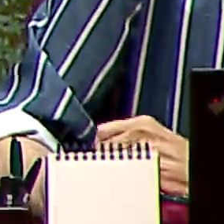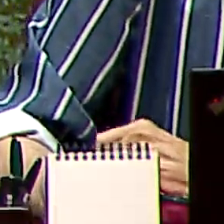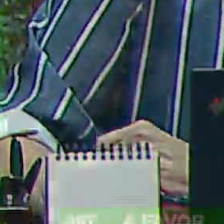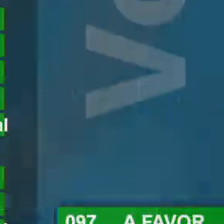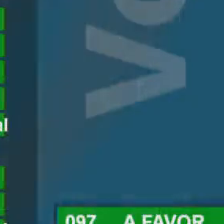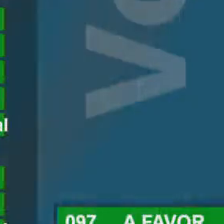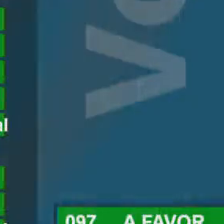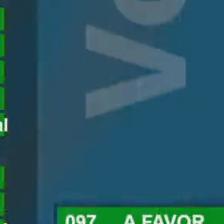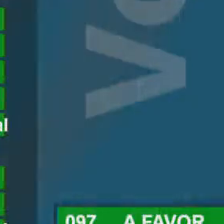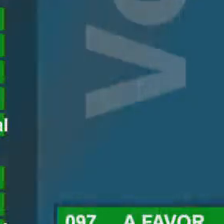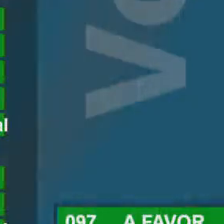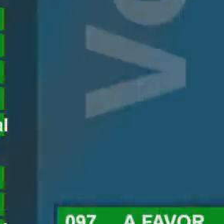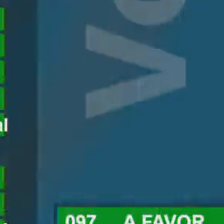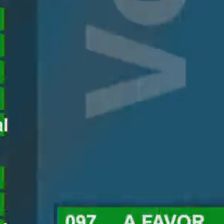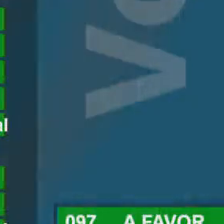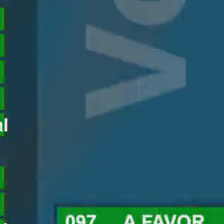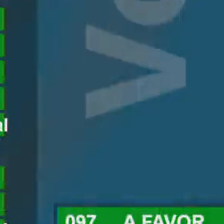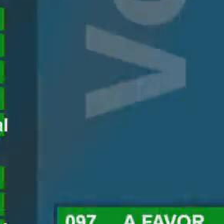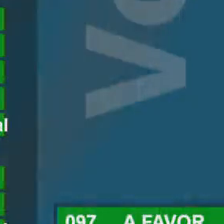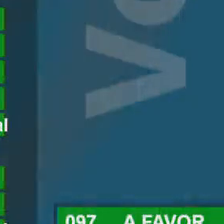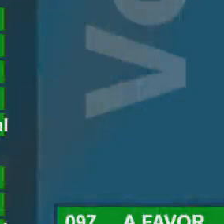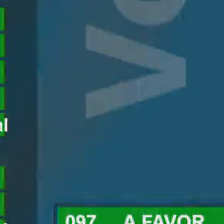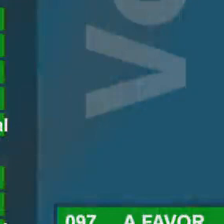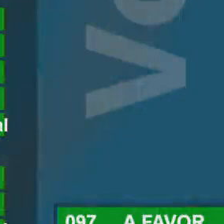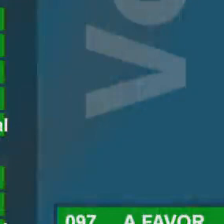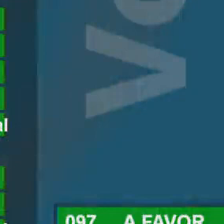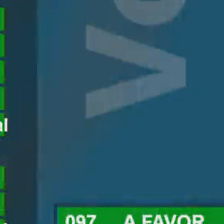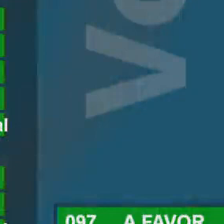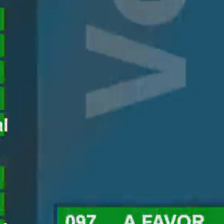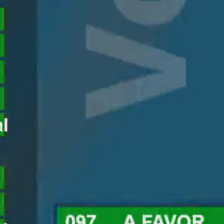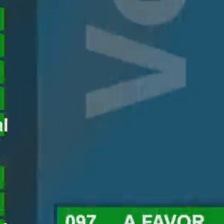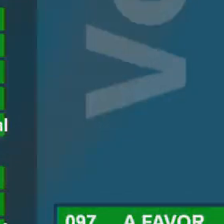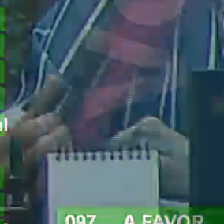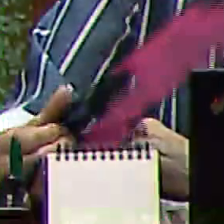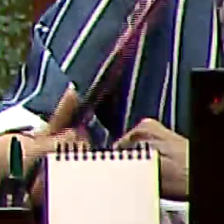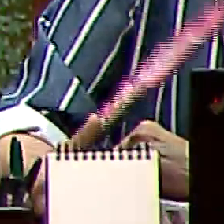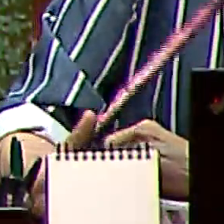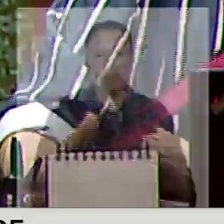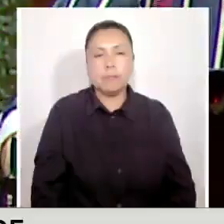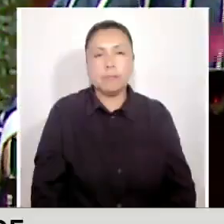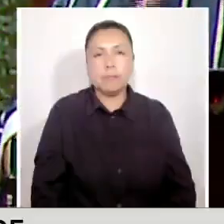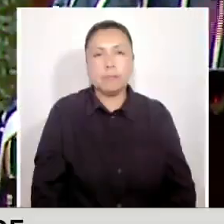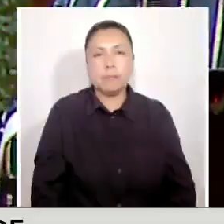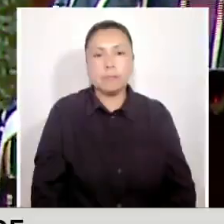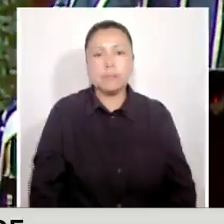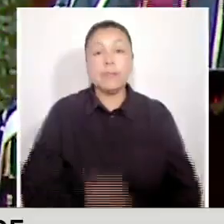por la afirmativa 97 votos 36 en contra absten